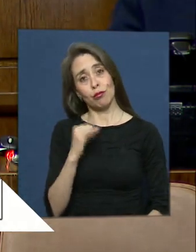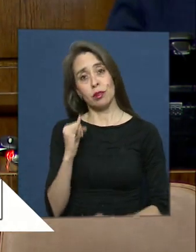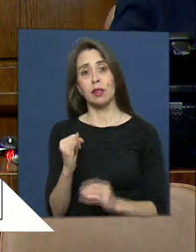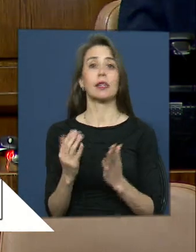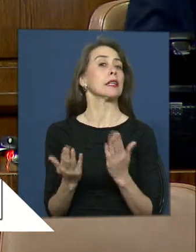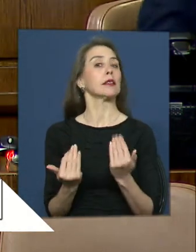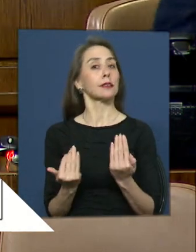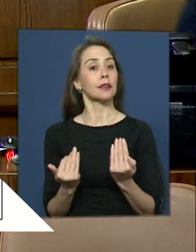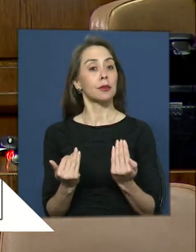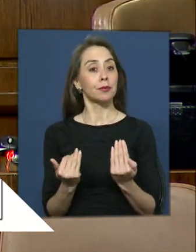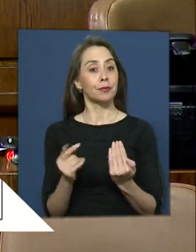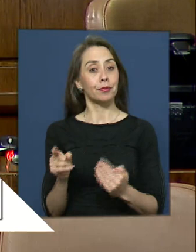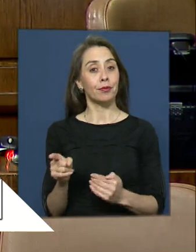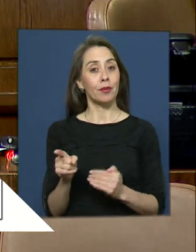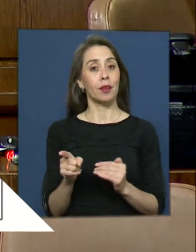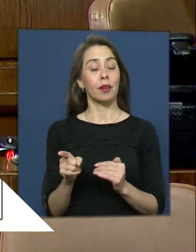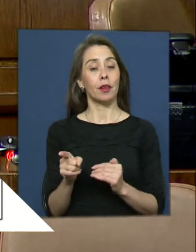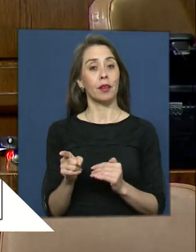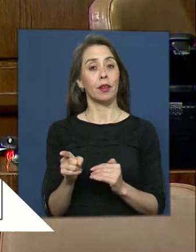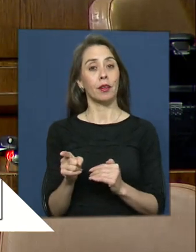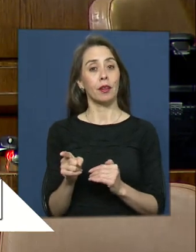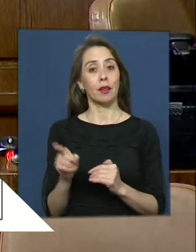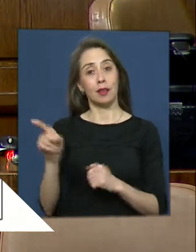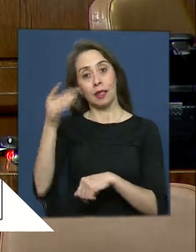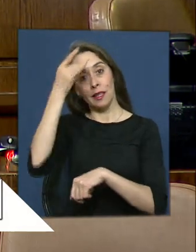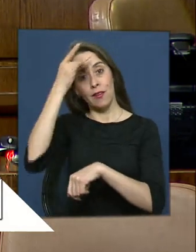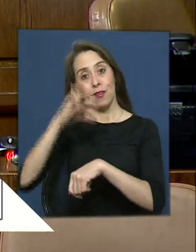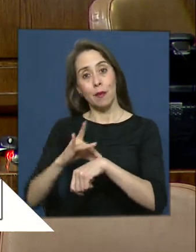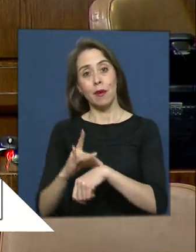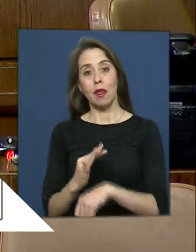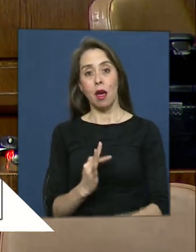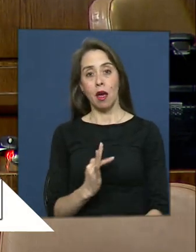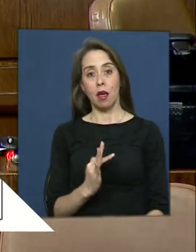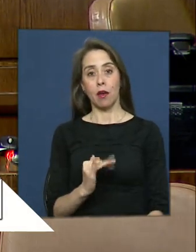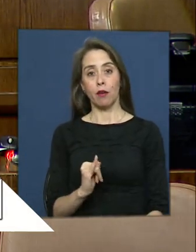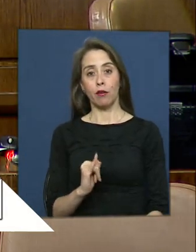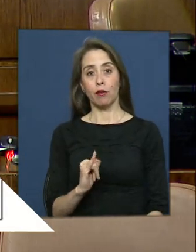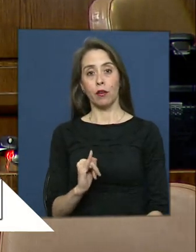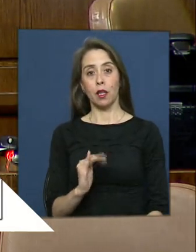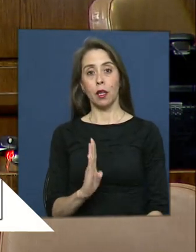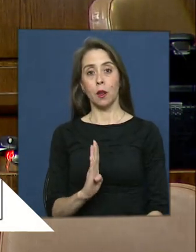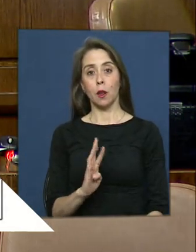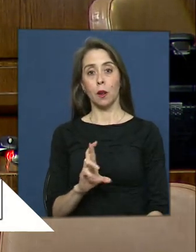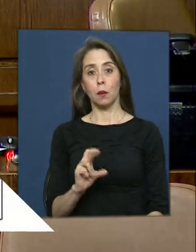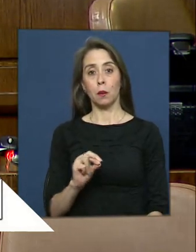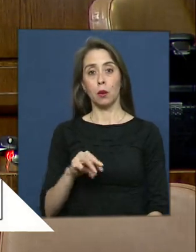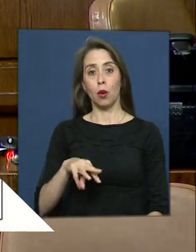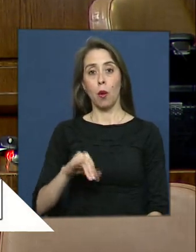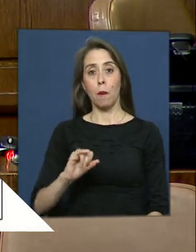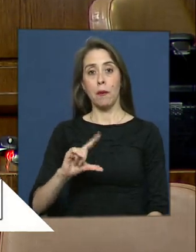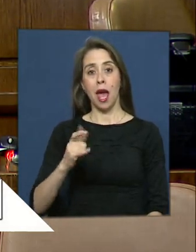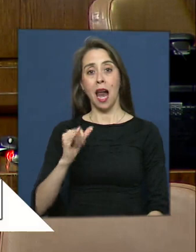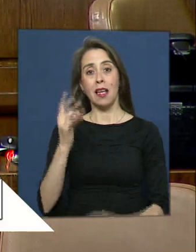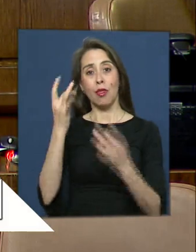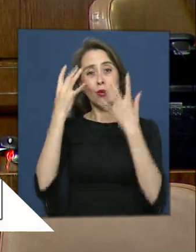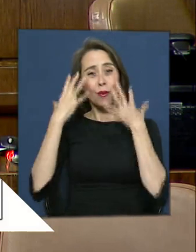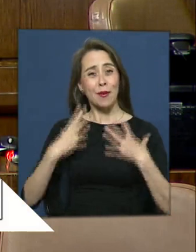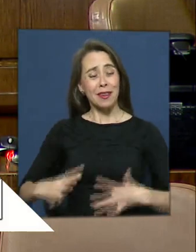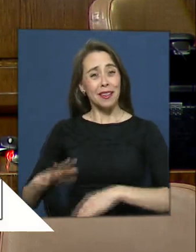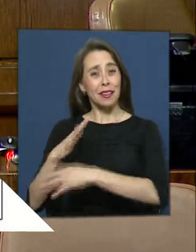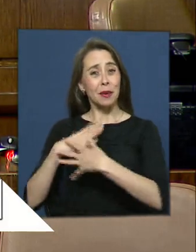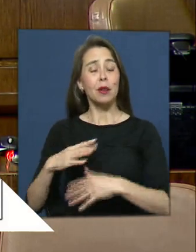incorporar al GES esta enfermedad, la fibromialgia, y, desde luego, el carácter